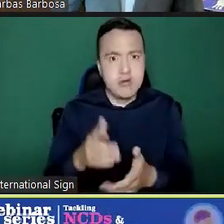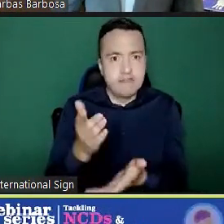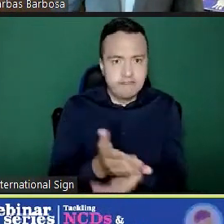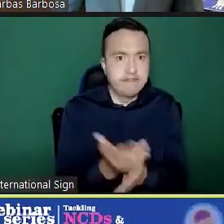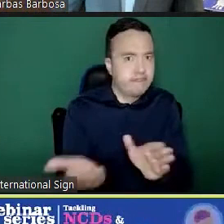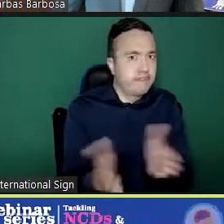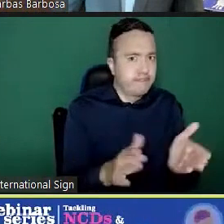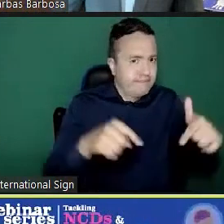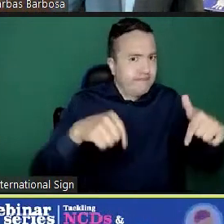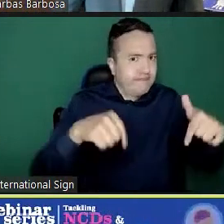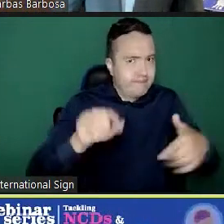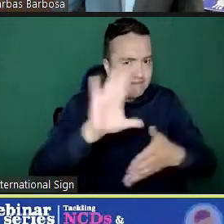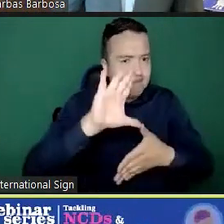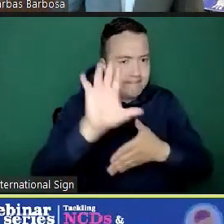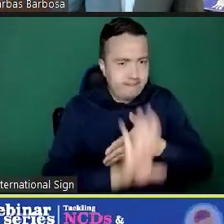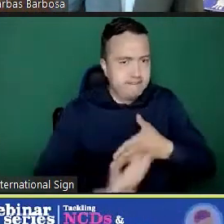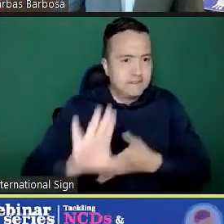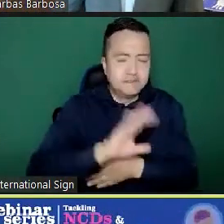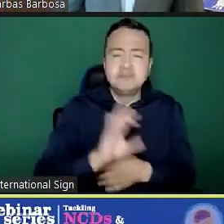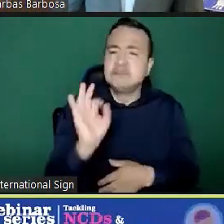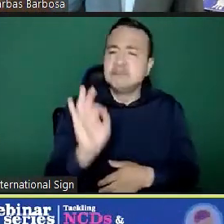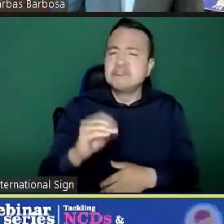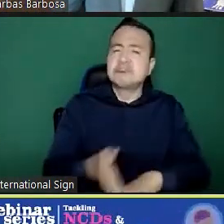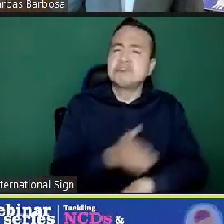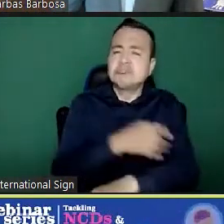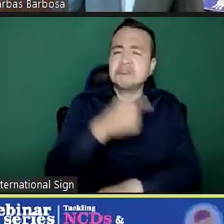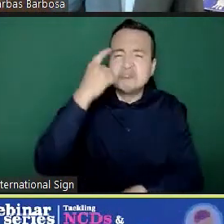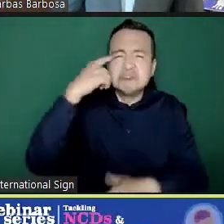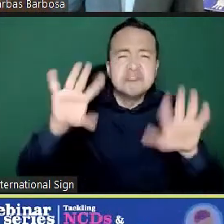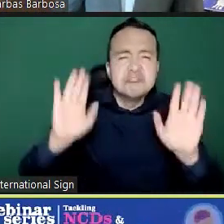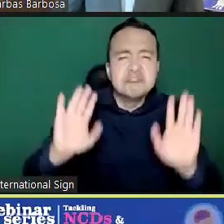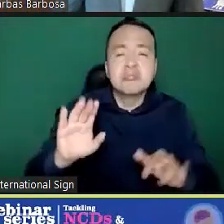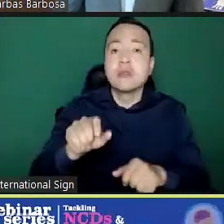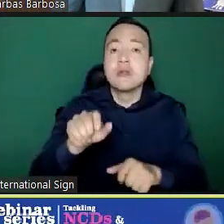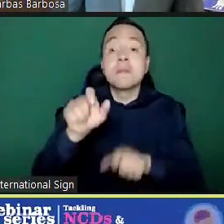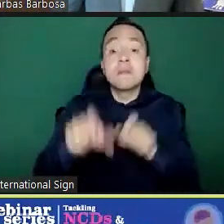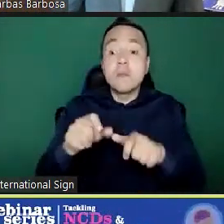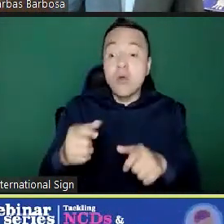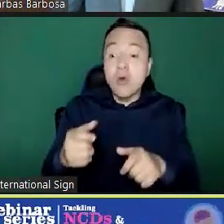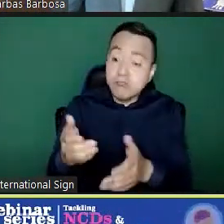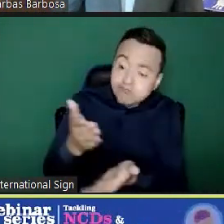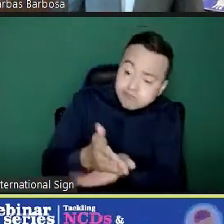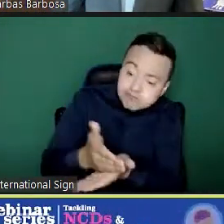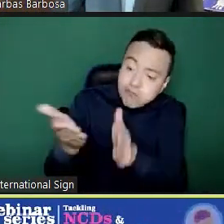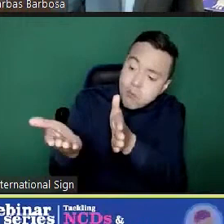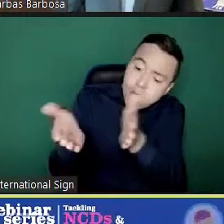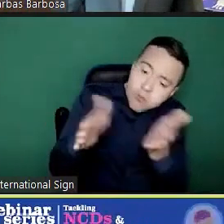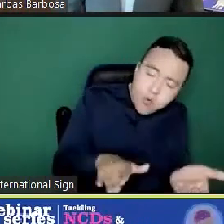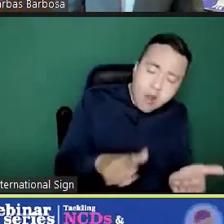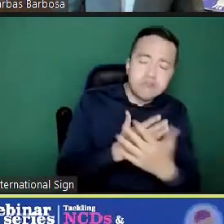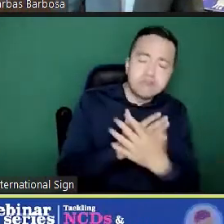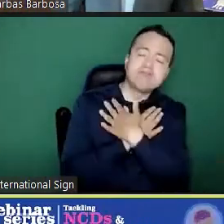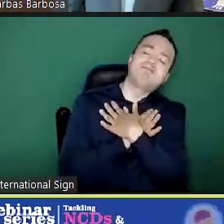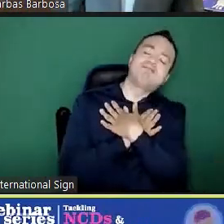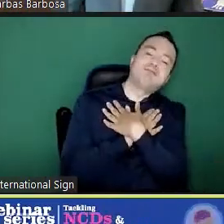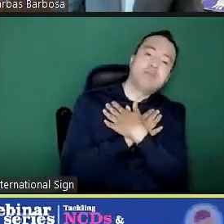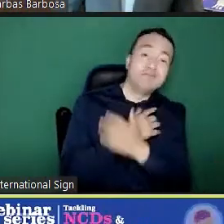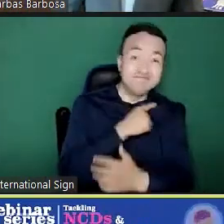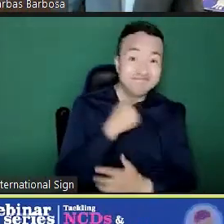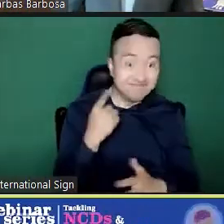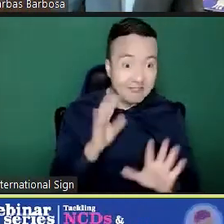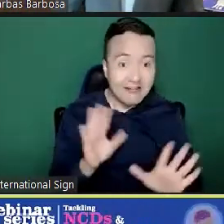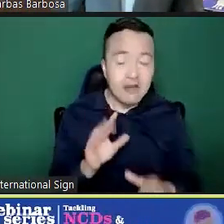conscientes de que las enfermedades no transmisibles eran la causa principal de muerte, que eran 81% de todas las muertes. Una preocupación especial era